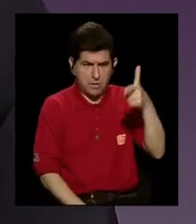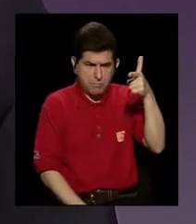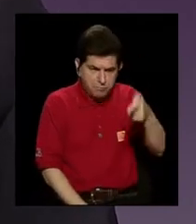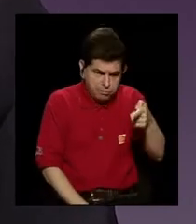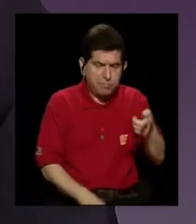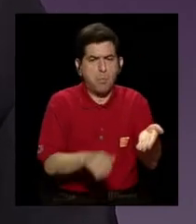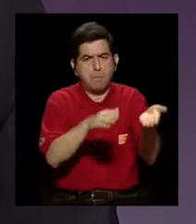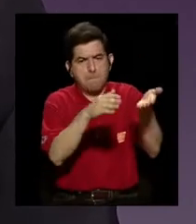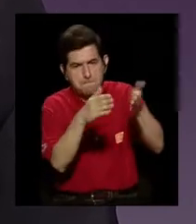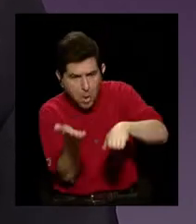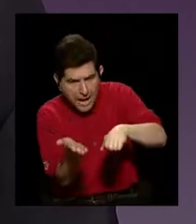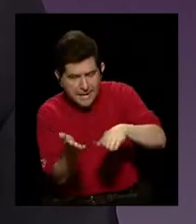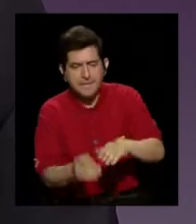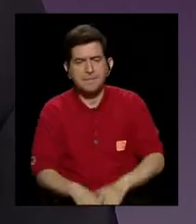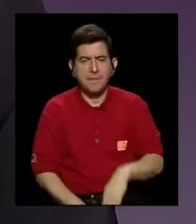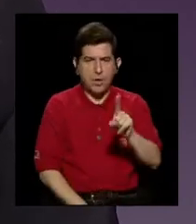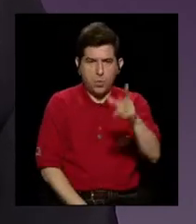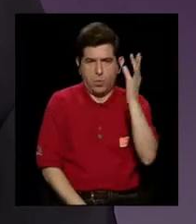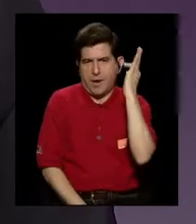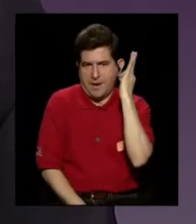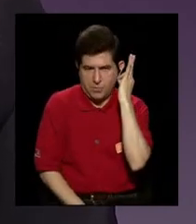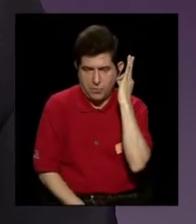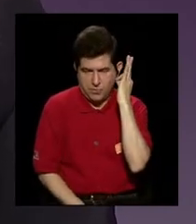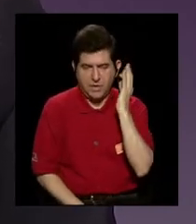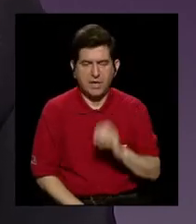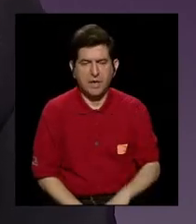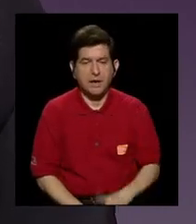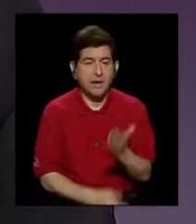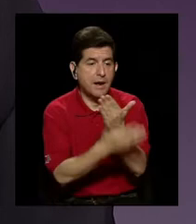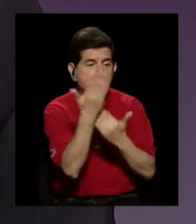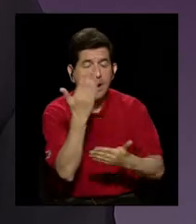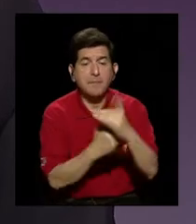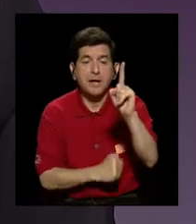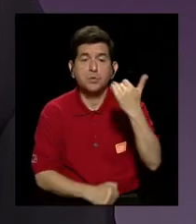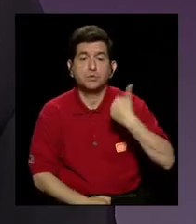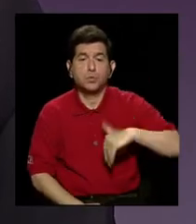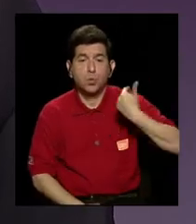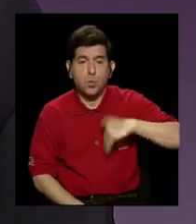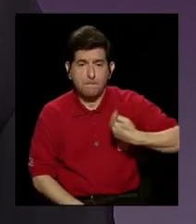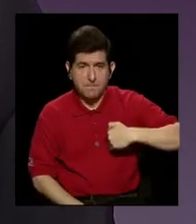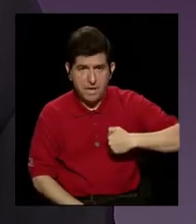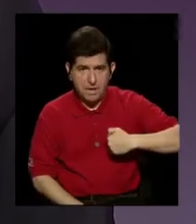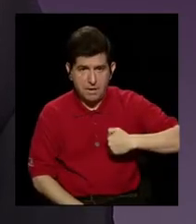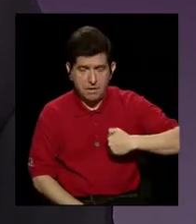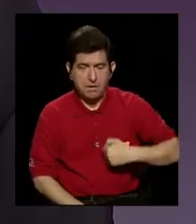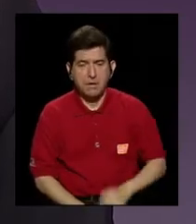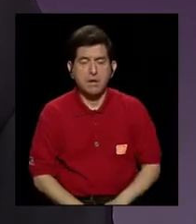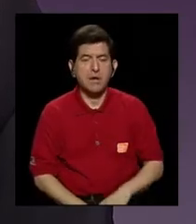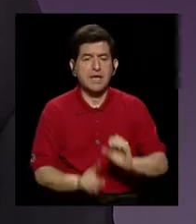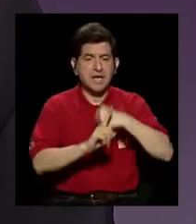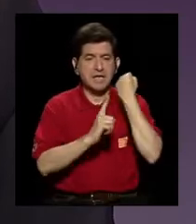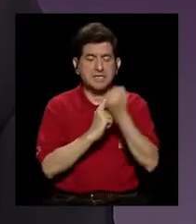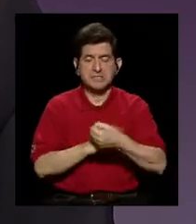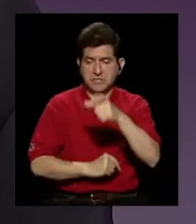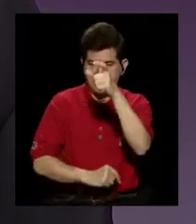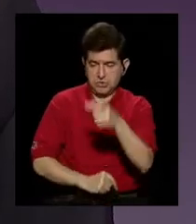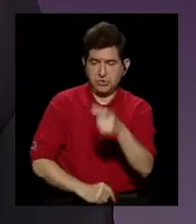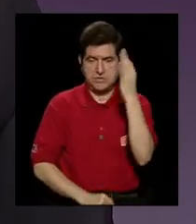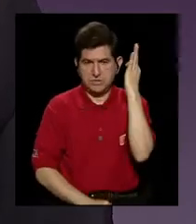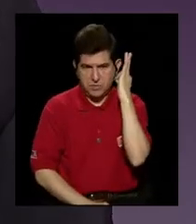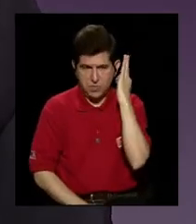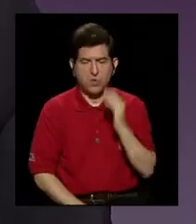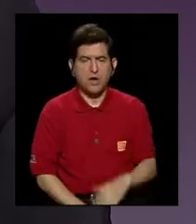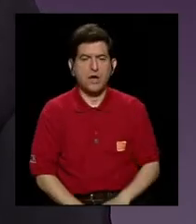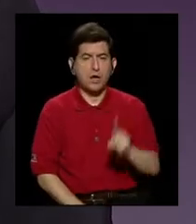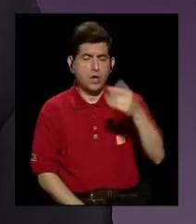llamémoslo así, ¿verdad? Uh-huh. La muerte, el asesinato de una mujer a manos de un hombre por su